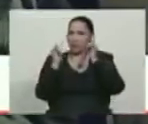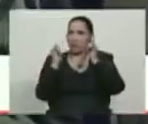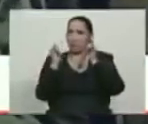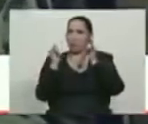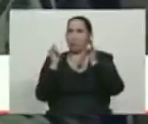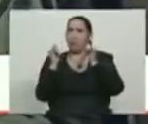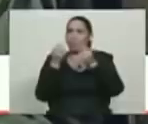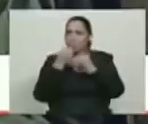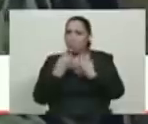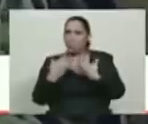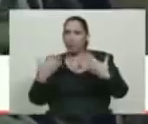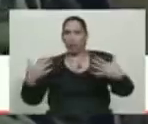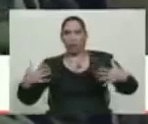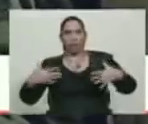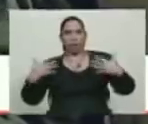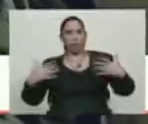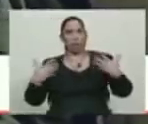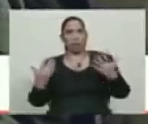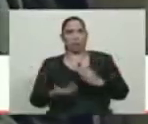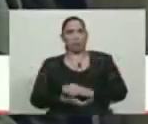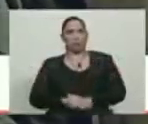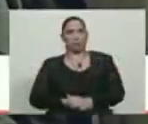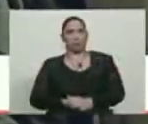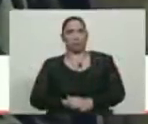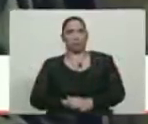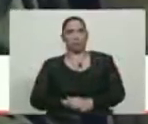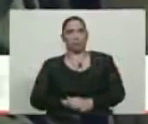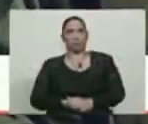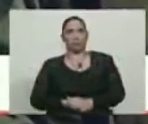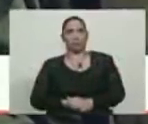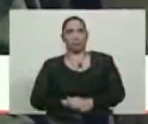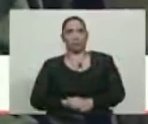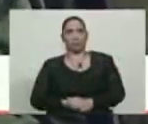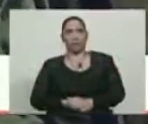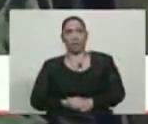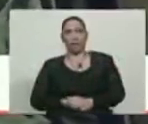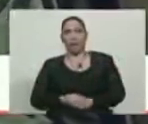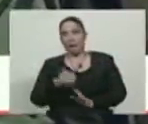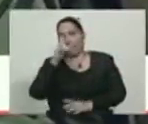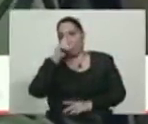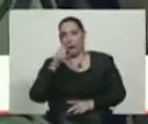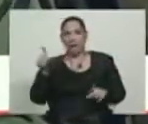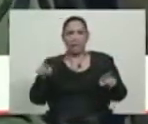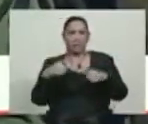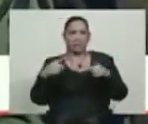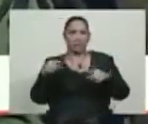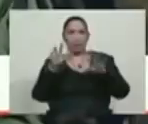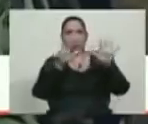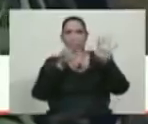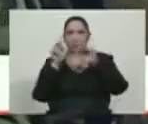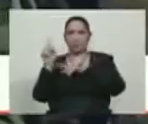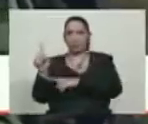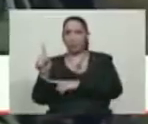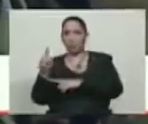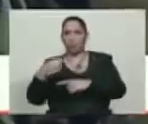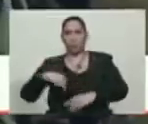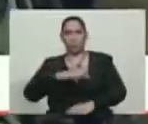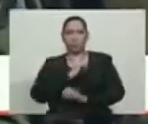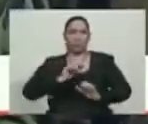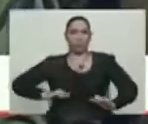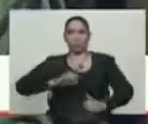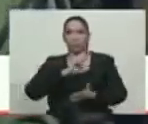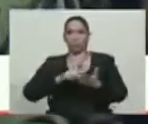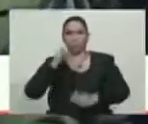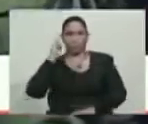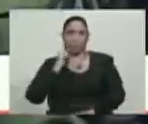alto y alegres, eufóricos, el aniversario número 81 de nuestra Guardia Nacional Bolivariana. Allí también la Guardia Nacional